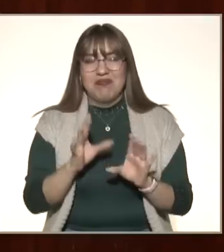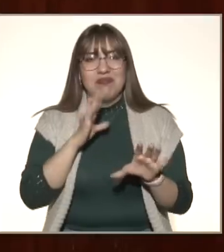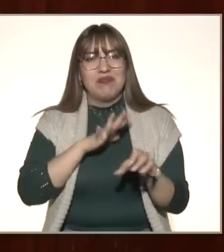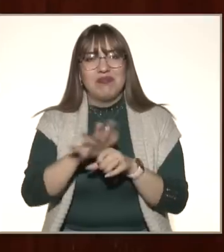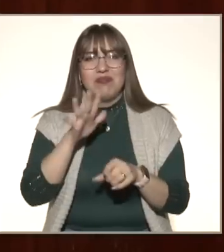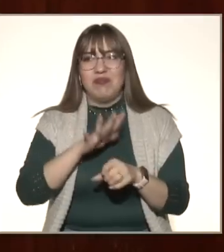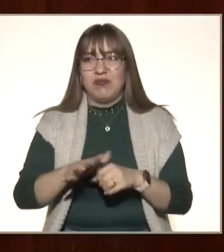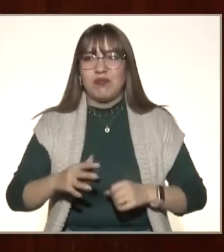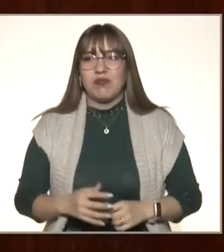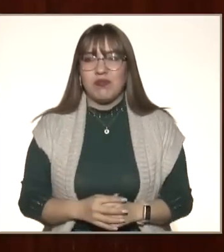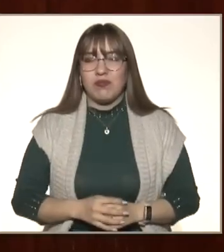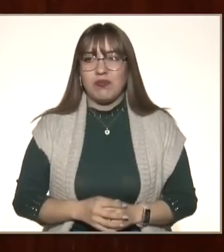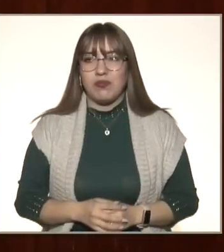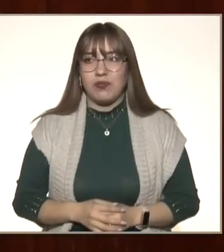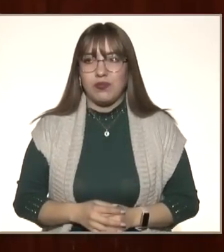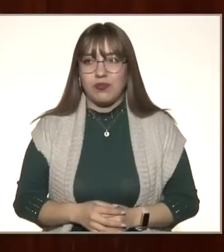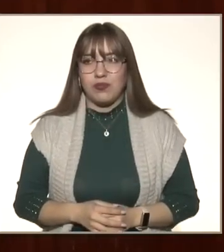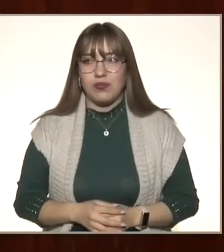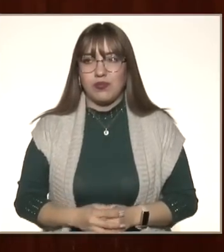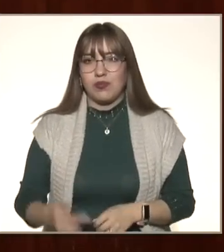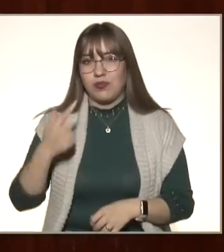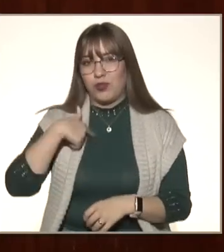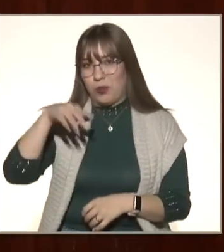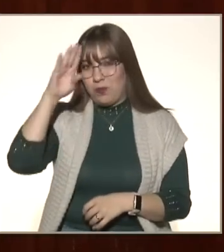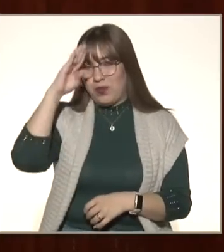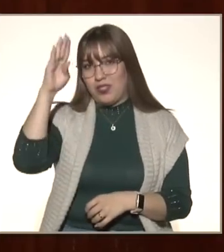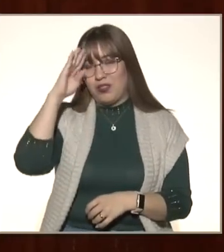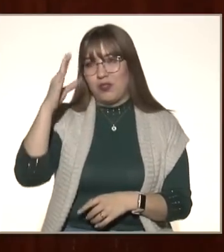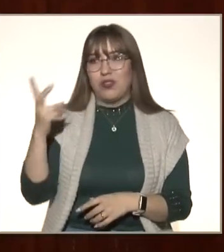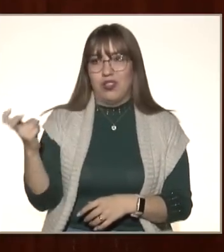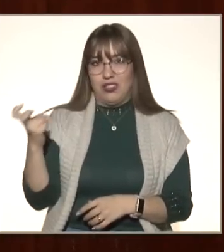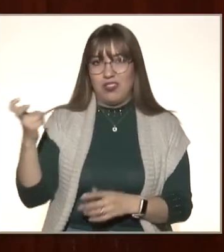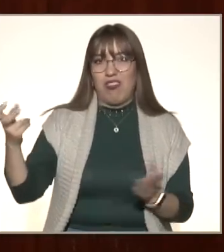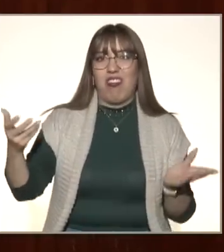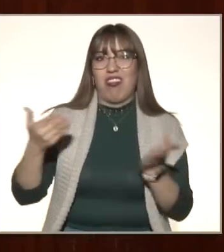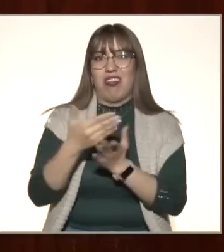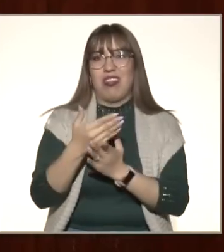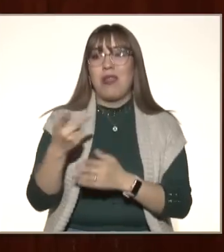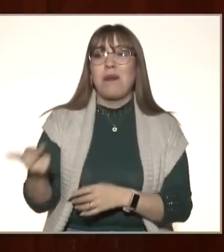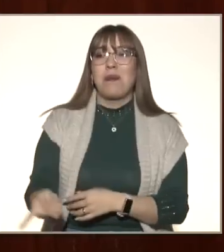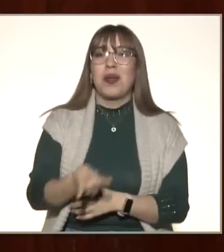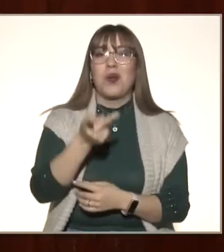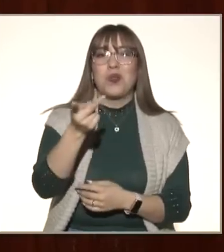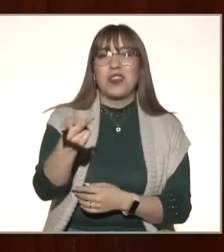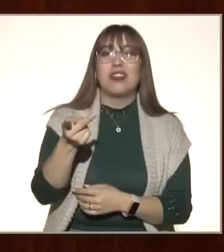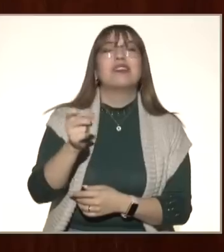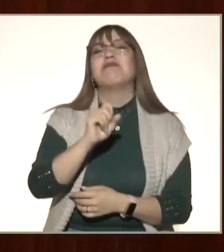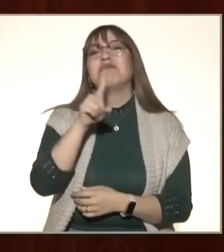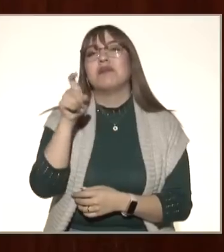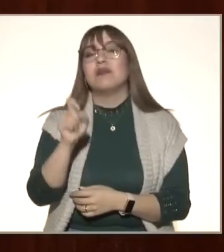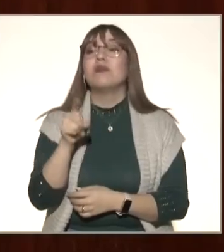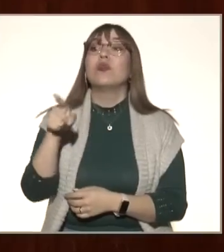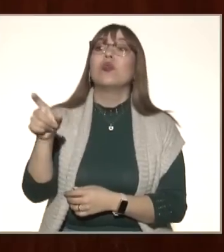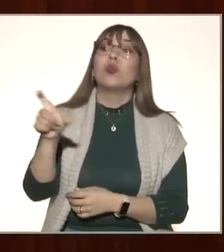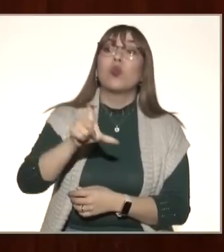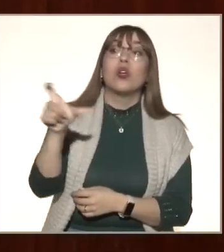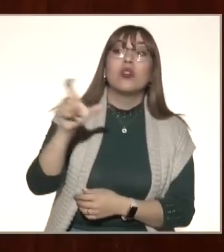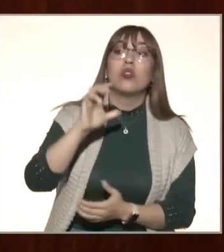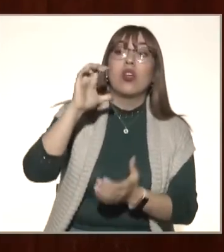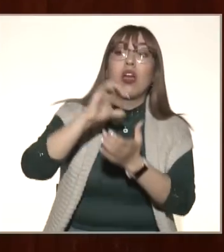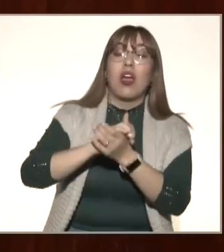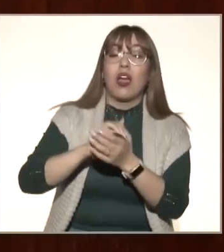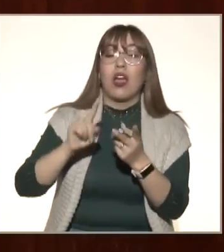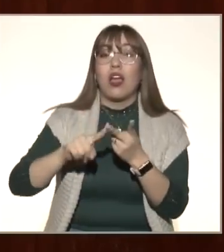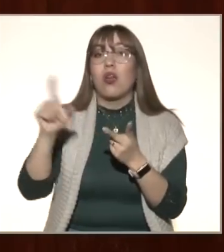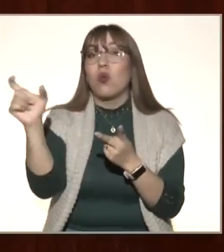pensaba en la parte del cuidado, ¿no? De estas indirectas, de las preguntas incómodas, ¿no? De cuándo te casas, cuándo compras